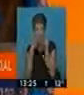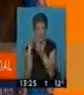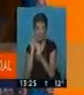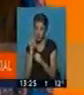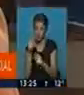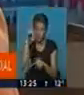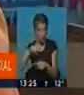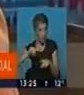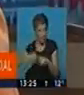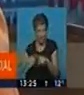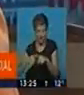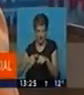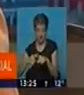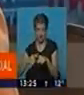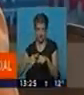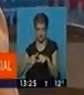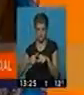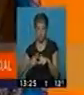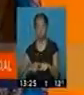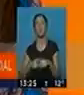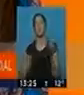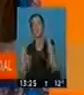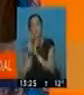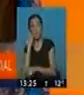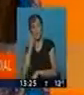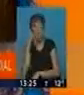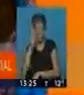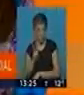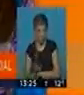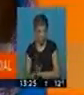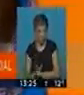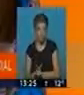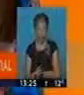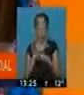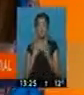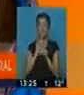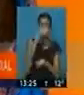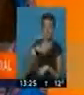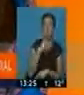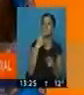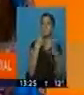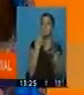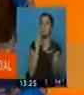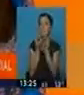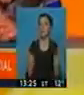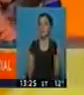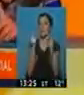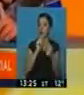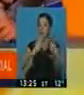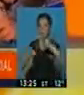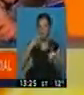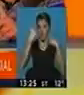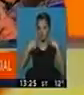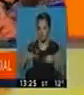inherente, la polarización y los problemas de la crisis venezolana, que hacen que Paraguay estuviera pidiendo reunión de cancilleres